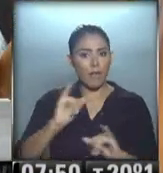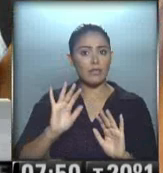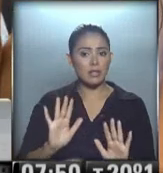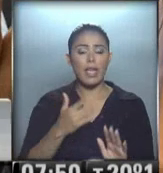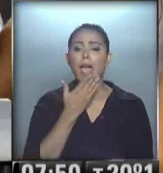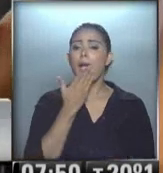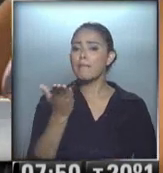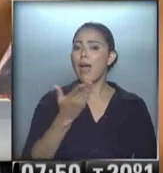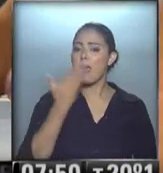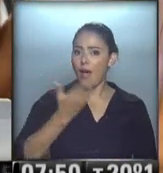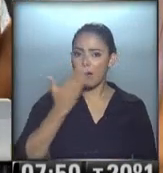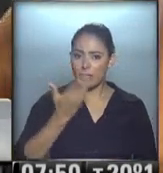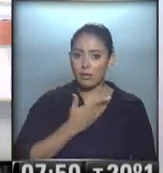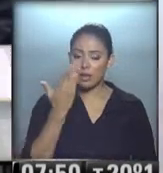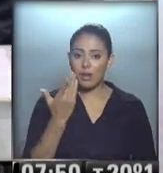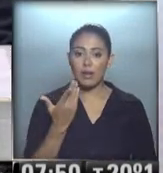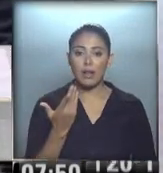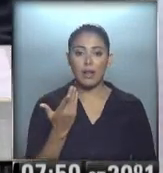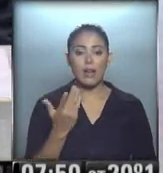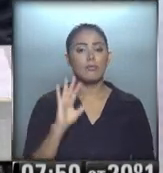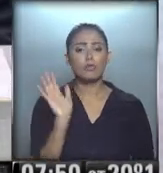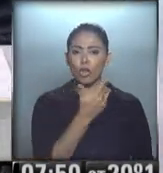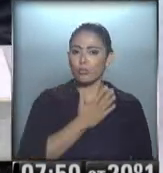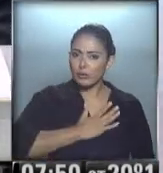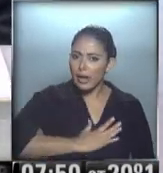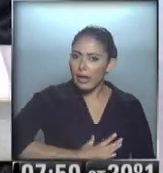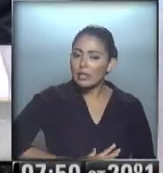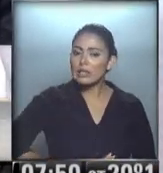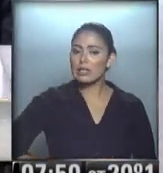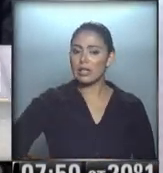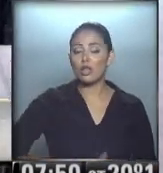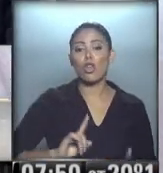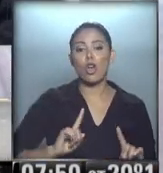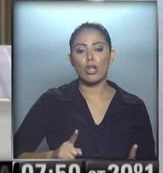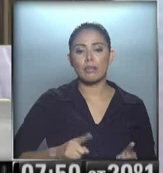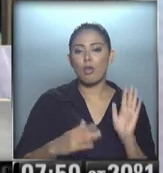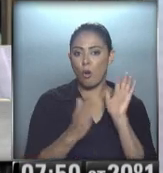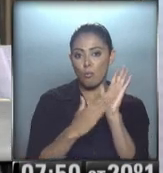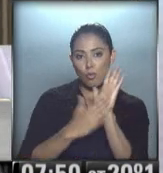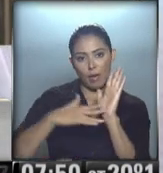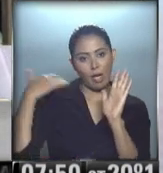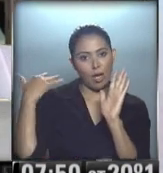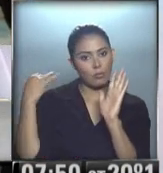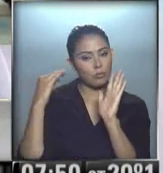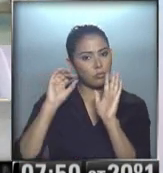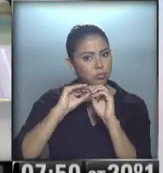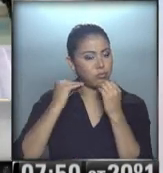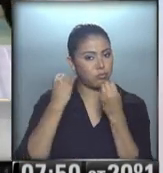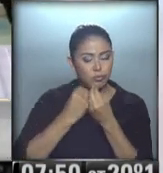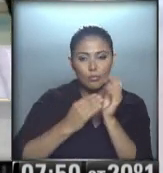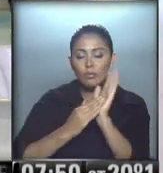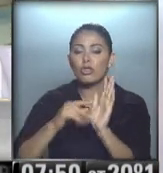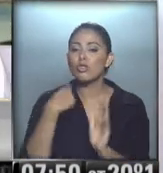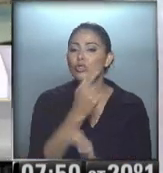pedimos la palabra y con mucha tranquilidad y con enormes fundamentos hemos explicado